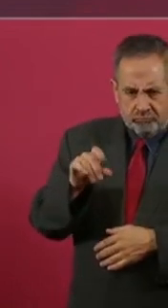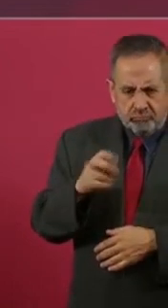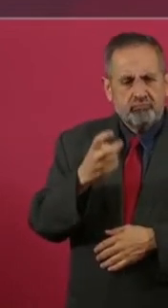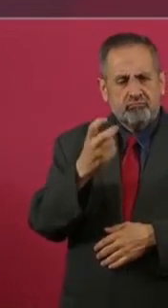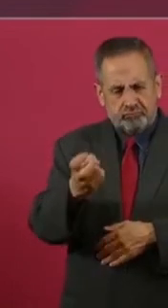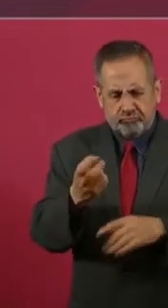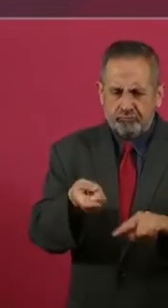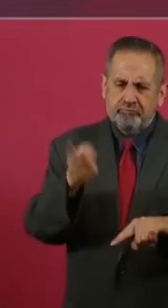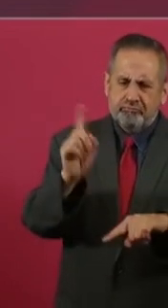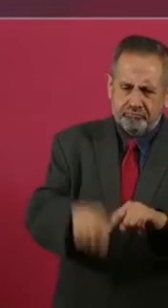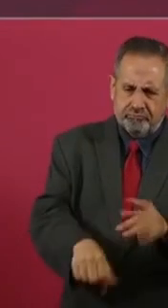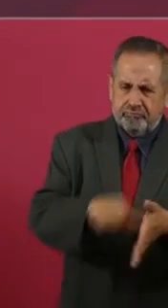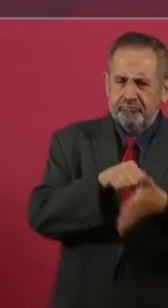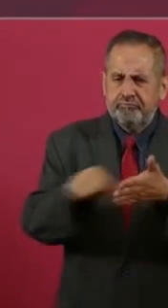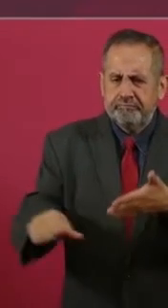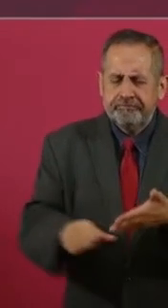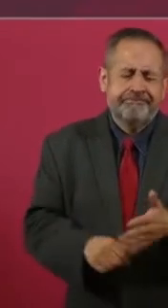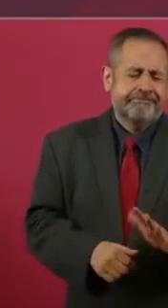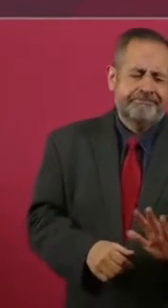le